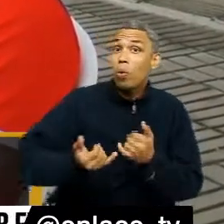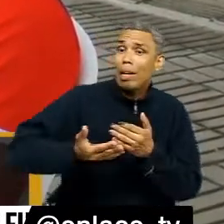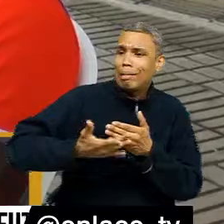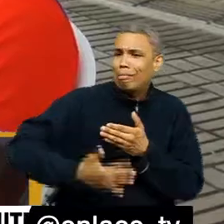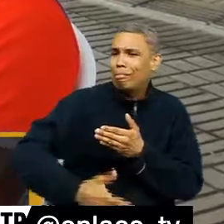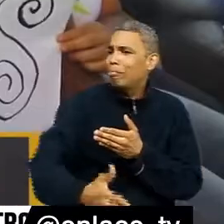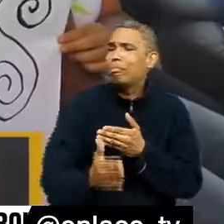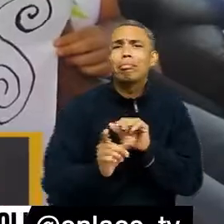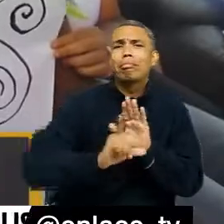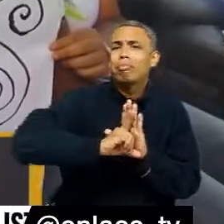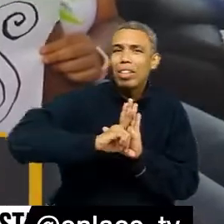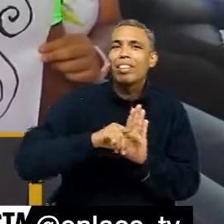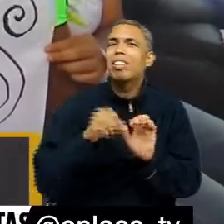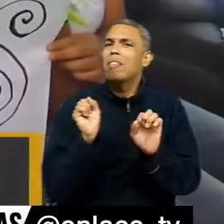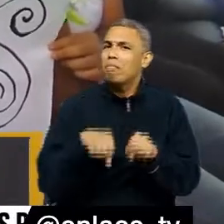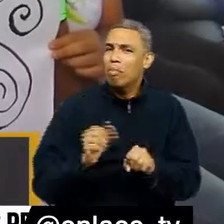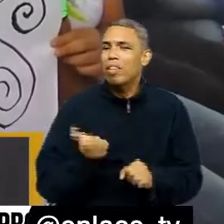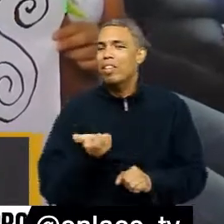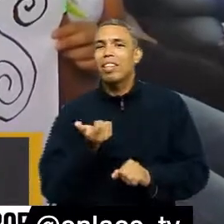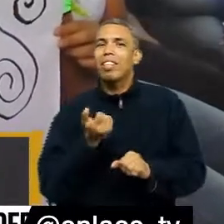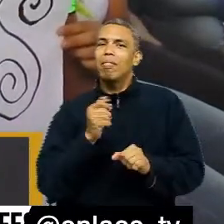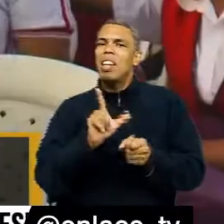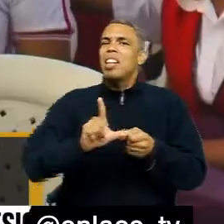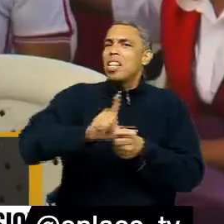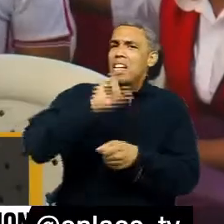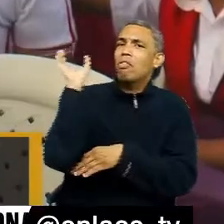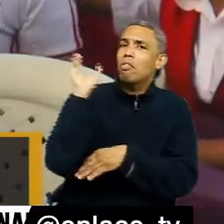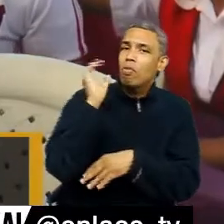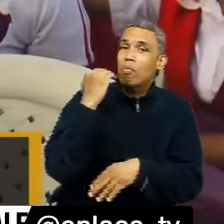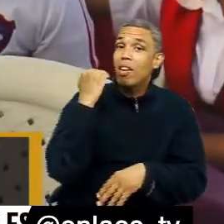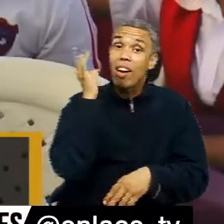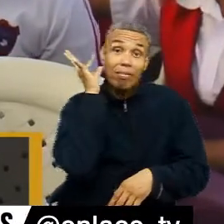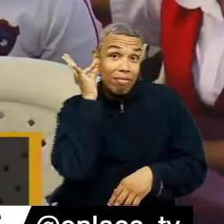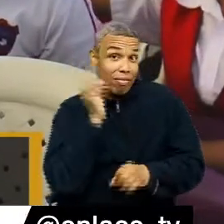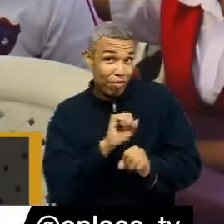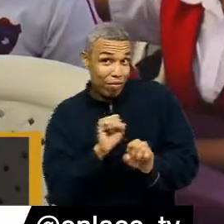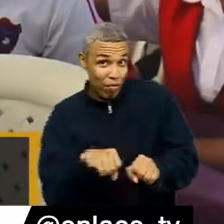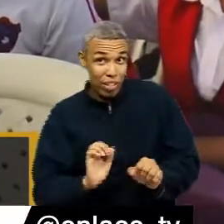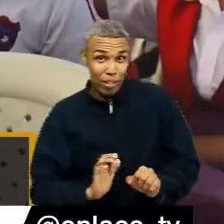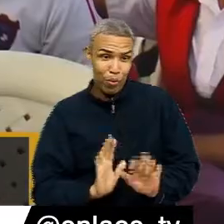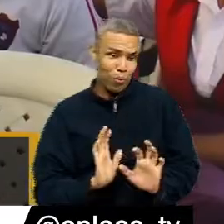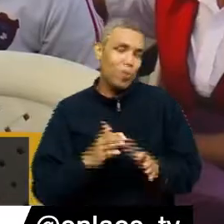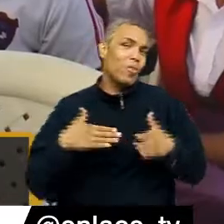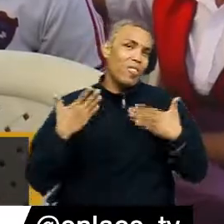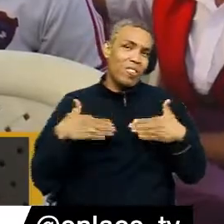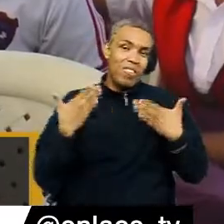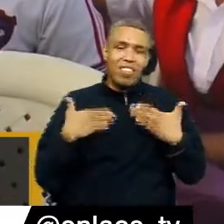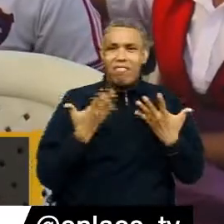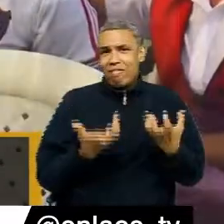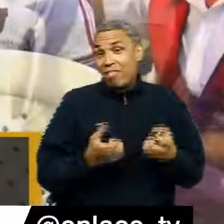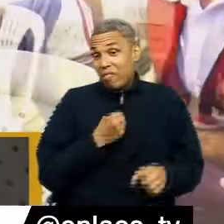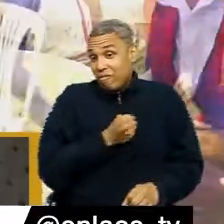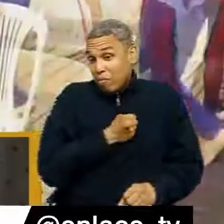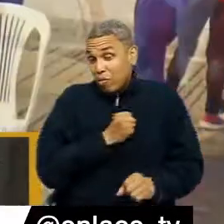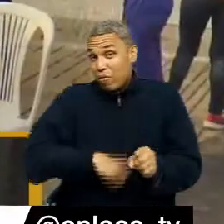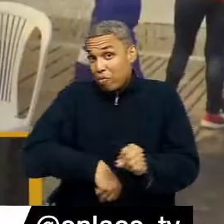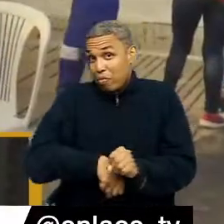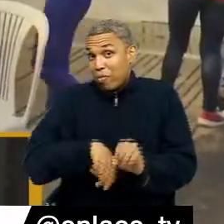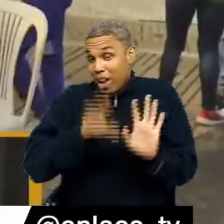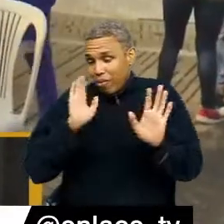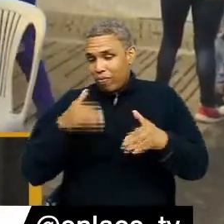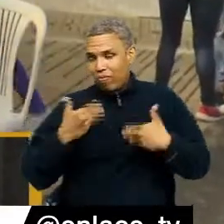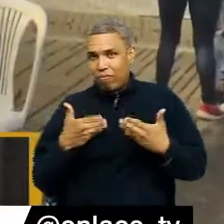posible el proyecto, y pues esperar la convocatoria para dar cada uno lo que tiene y pues feliz. Es